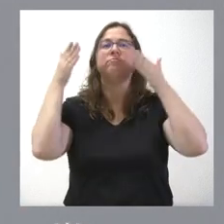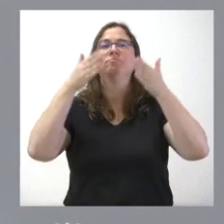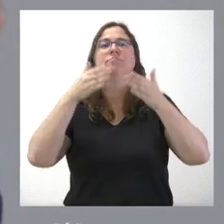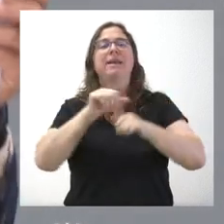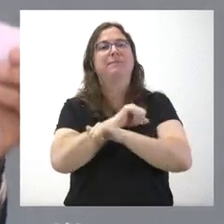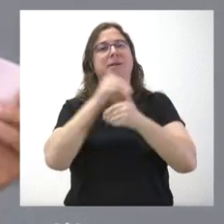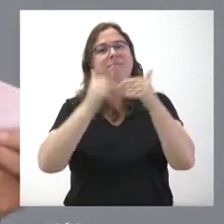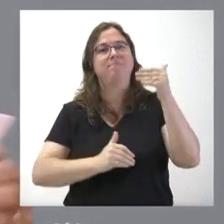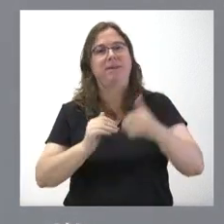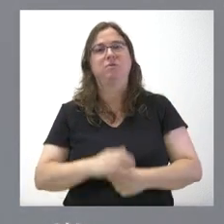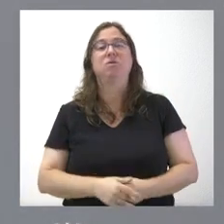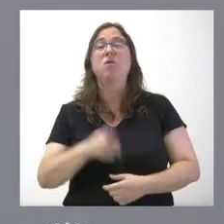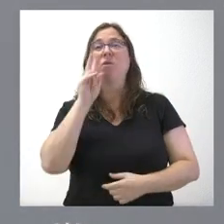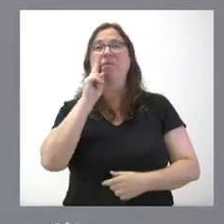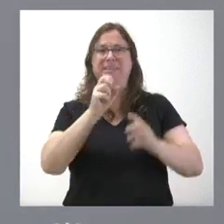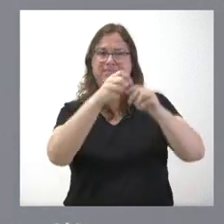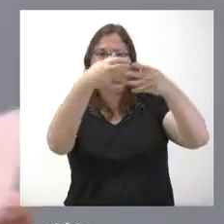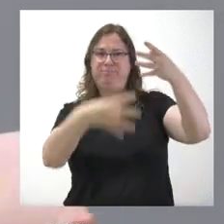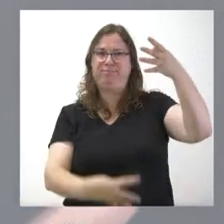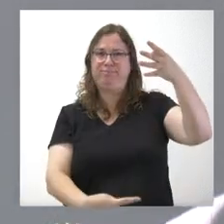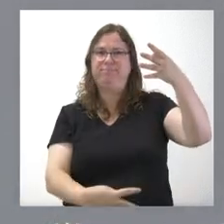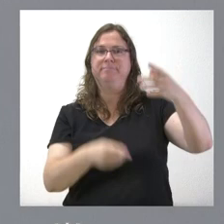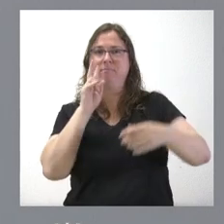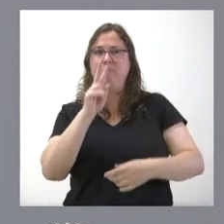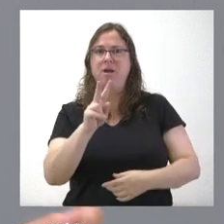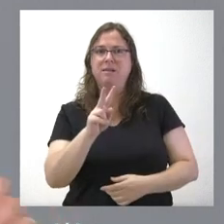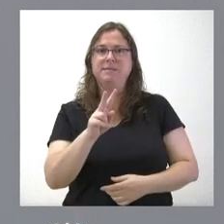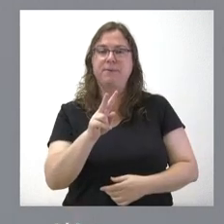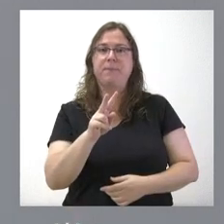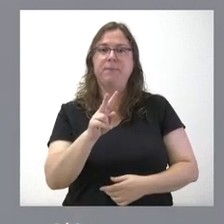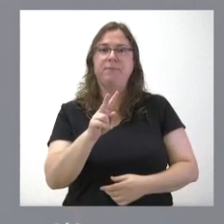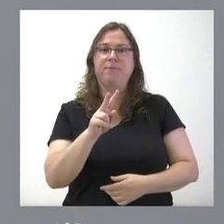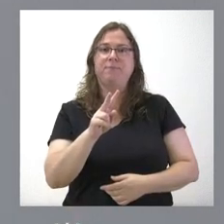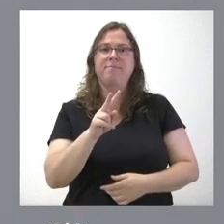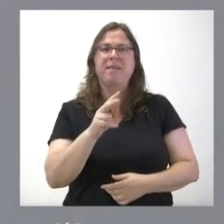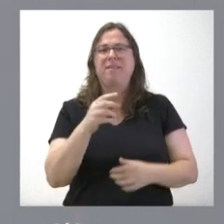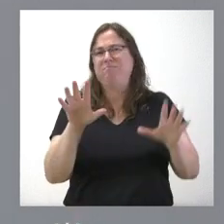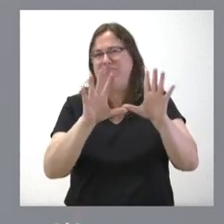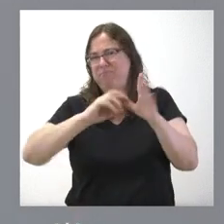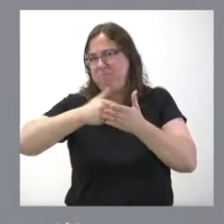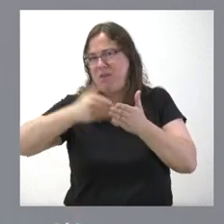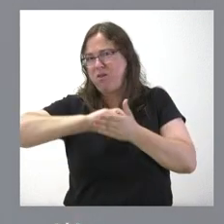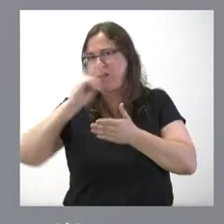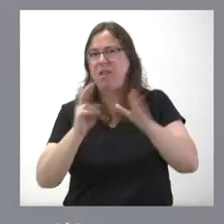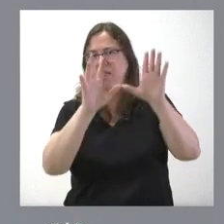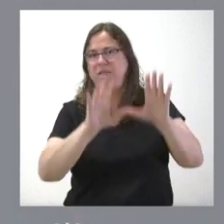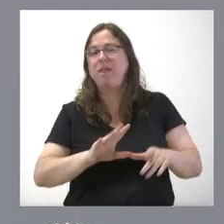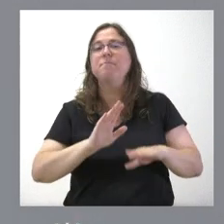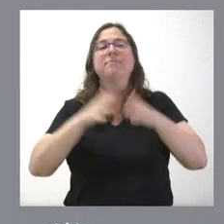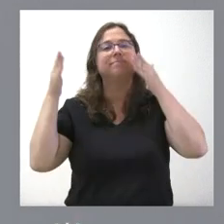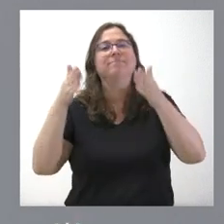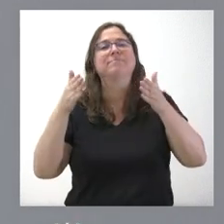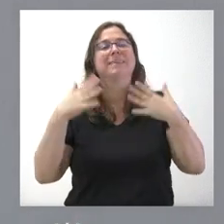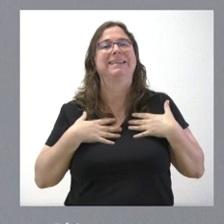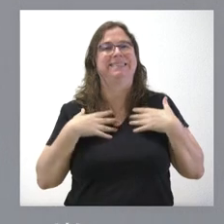lista de espera ven ustedes que hay un bloque muy relevante de decenas de millones de euros en esta ocasión destinadas a la sanidad